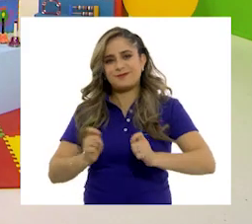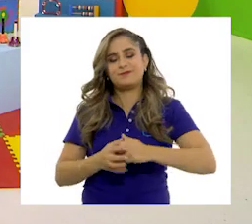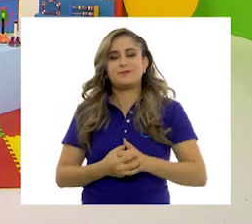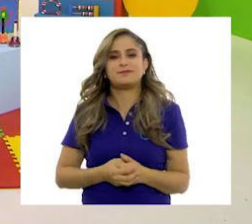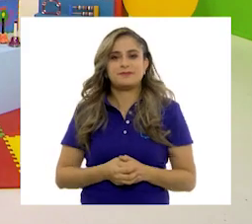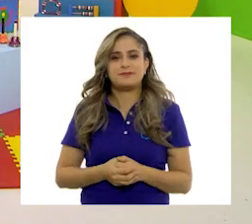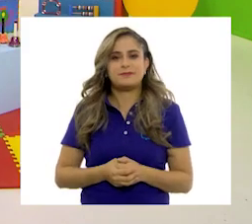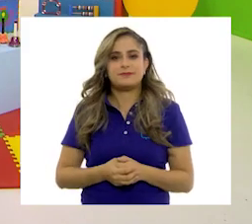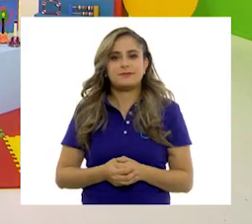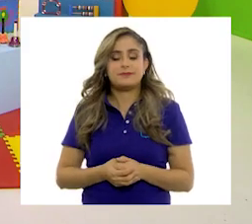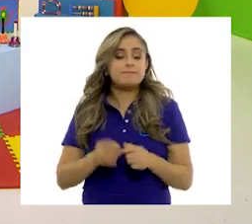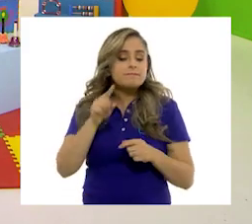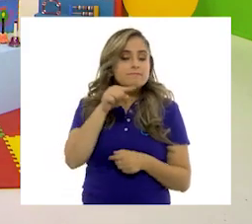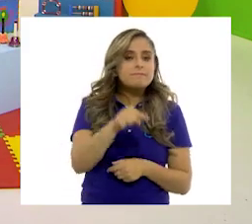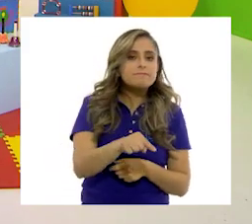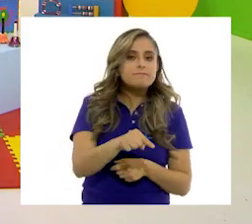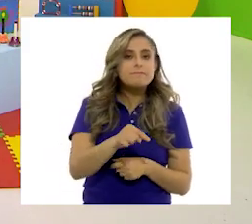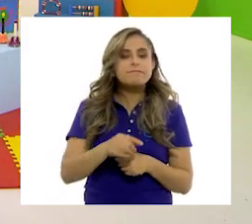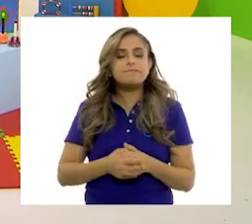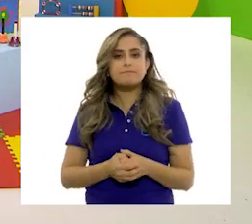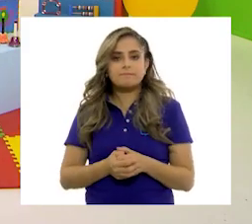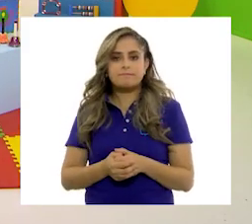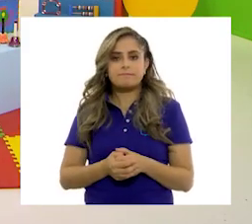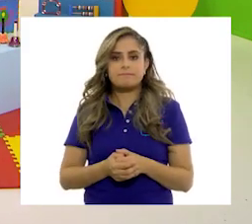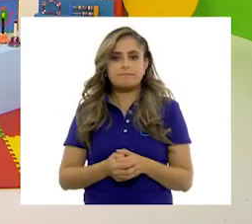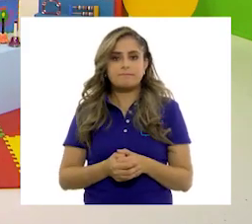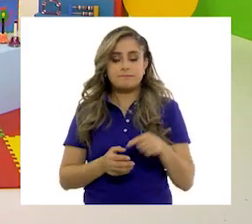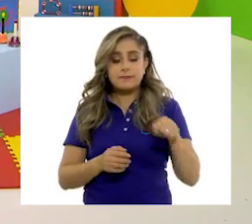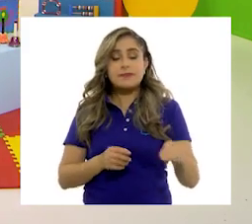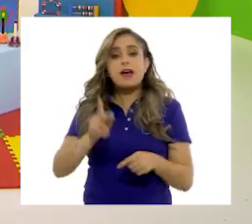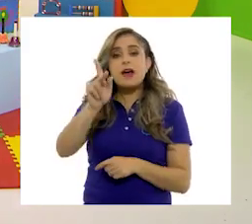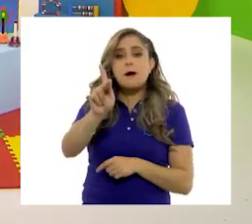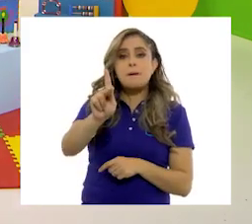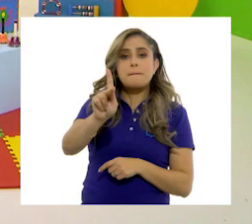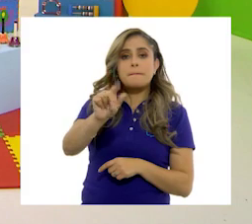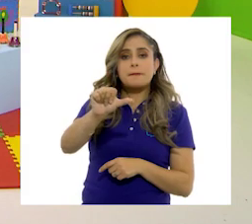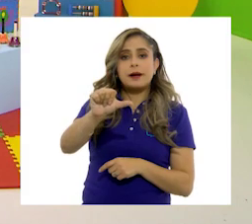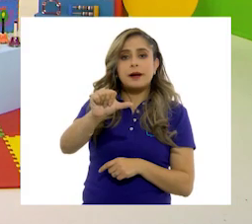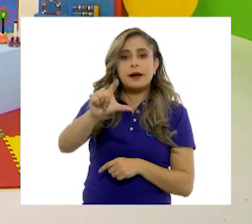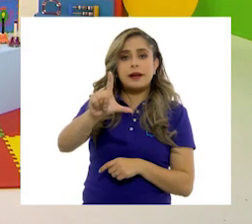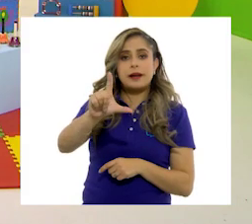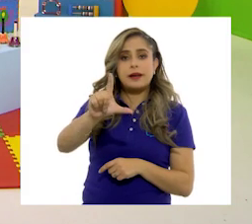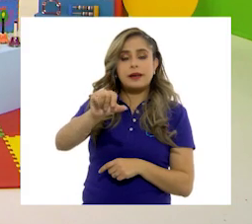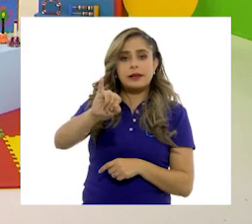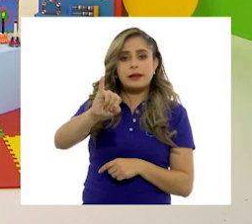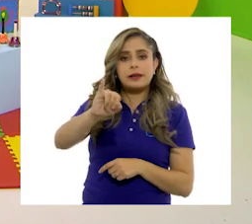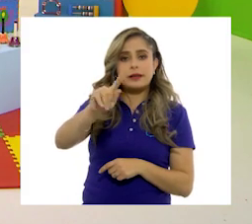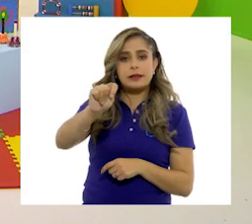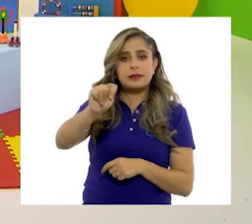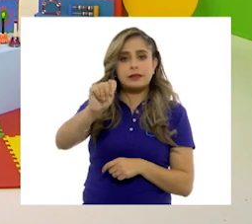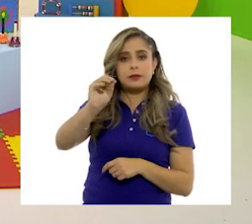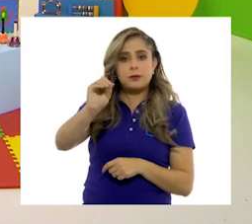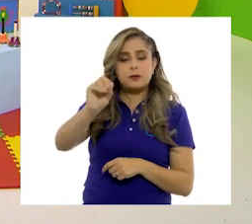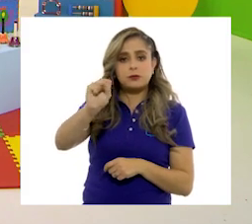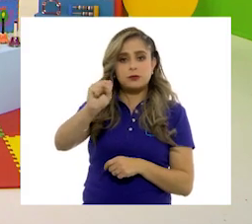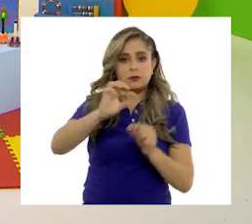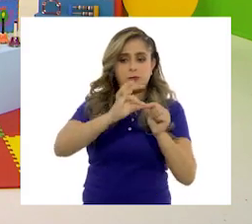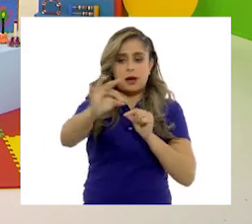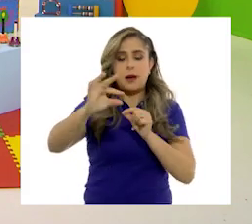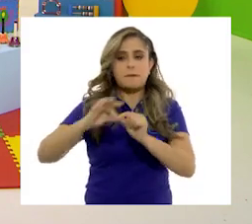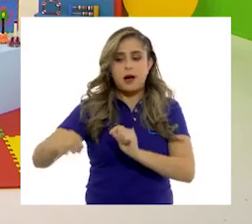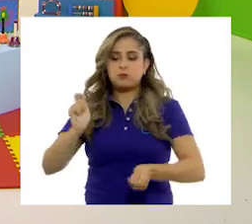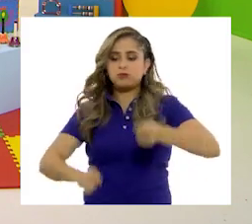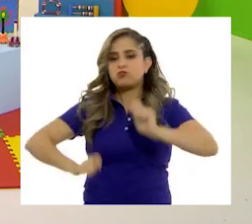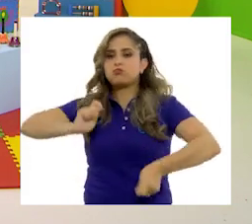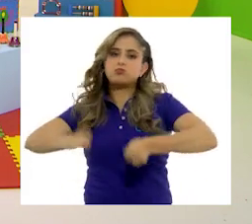Y por acá tenemos unos palitos. Y estos palitos creo que son para este tambor,